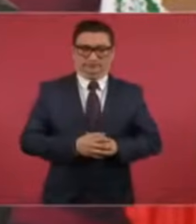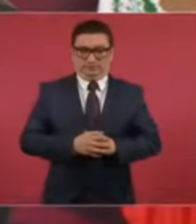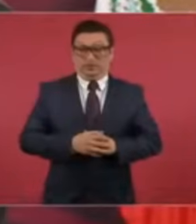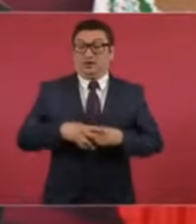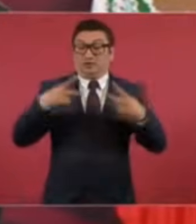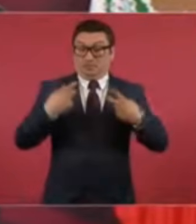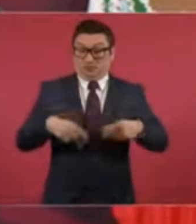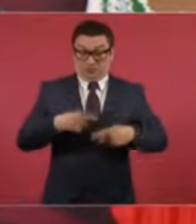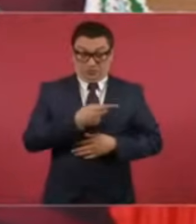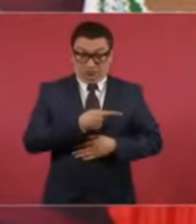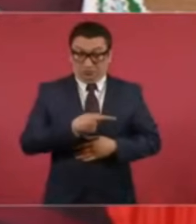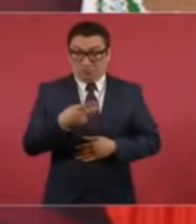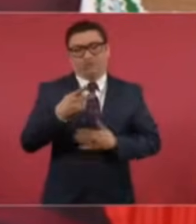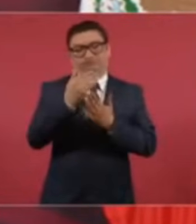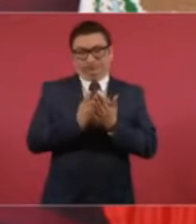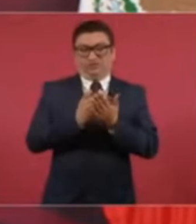la desigualdad.